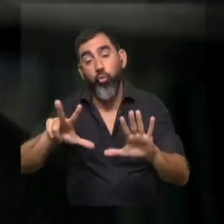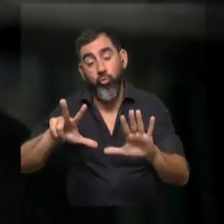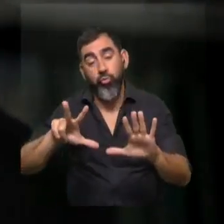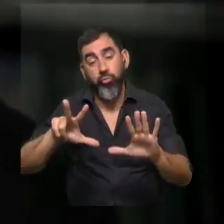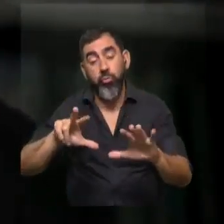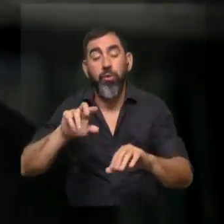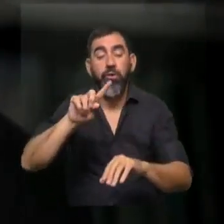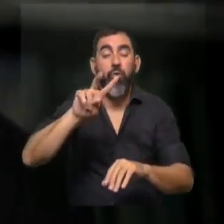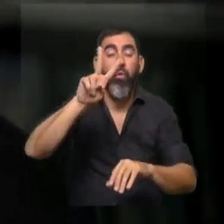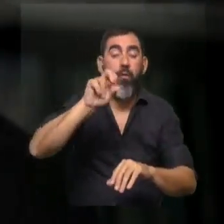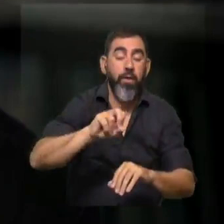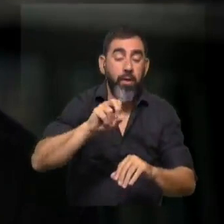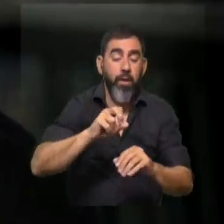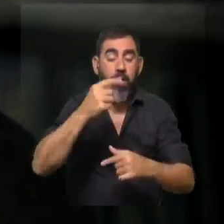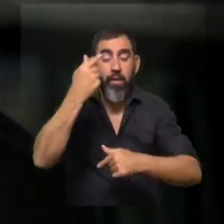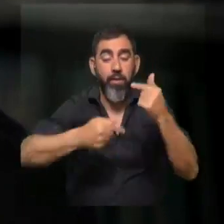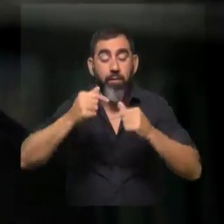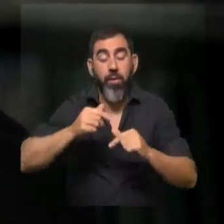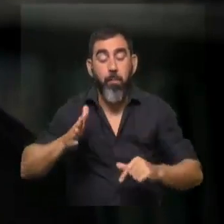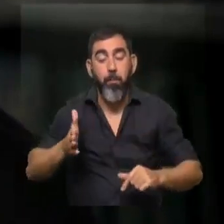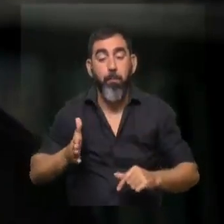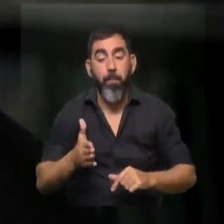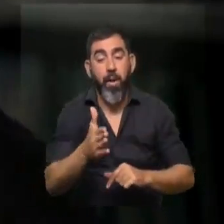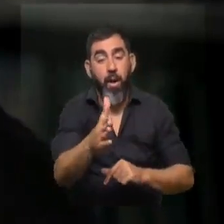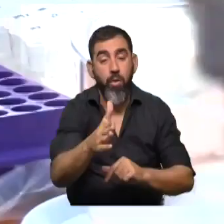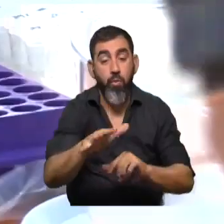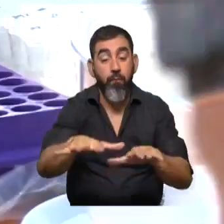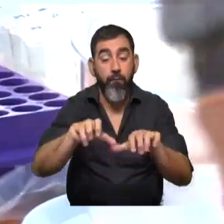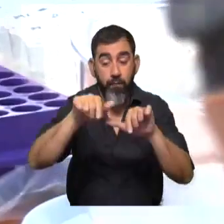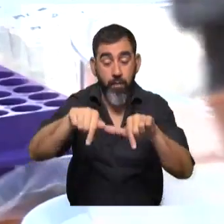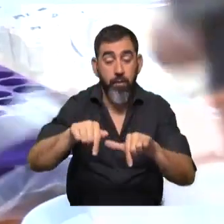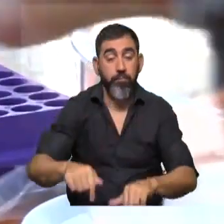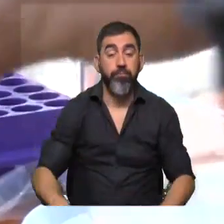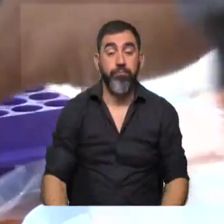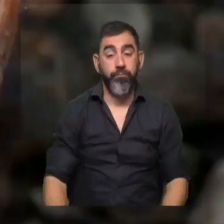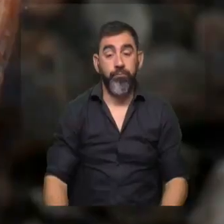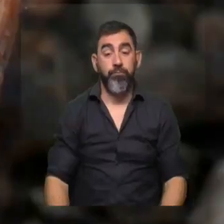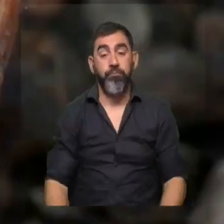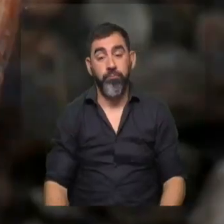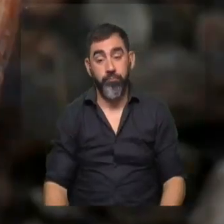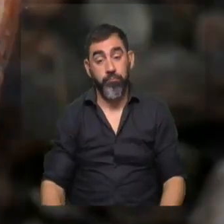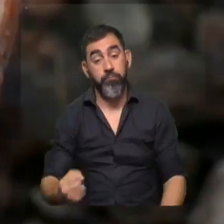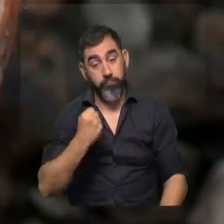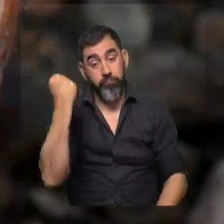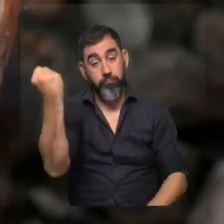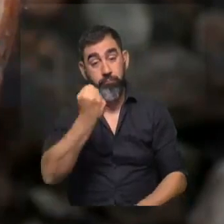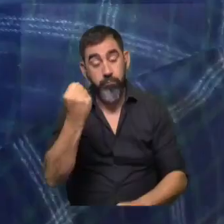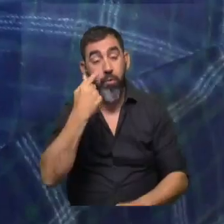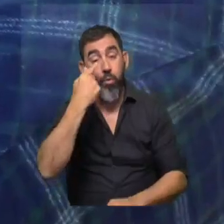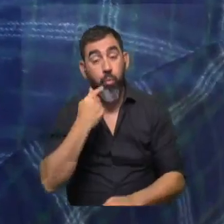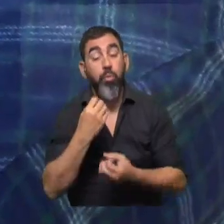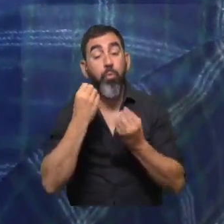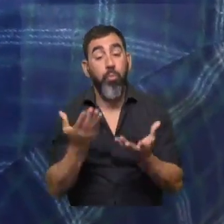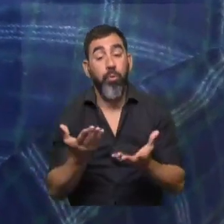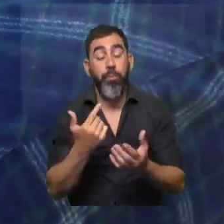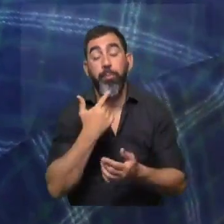alrededor de 120 especies de peces que están viviendo en el curso principal del río. Esto es un número bastante alto si tenemos en consideración que,